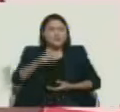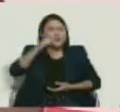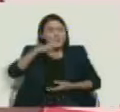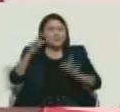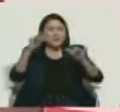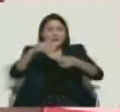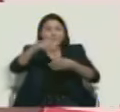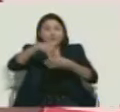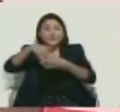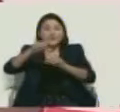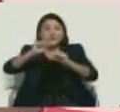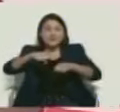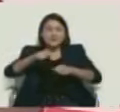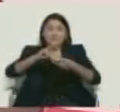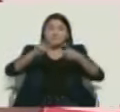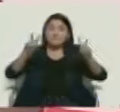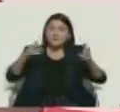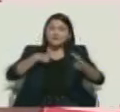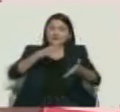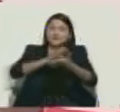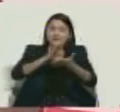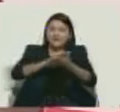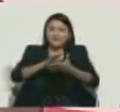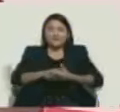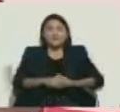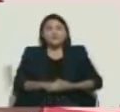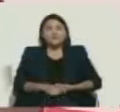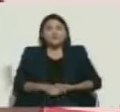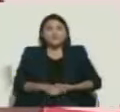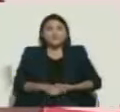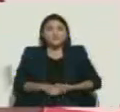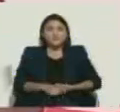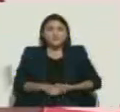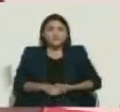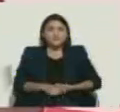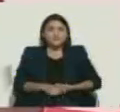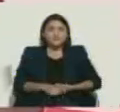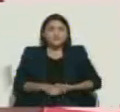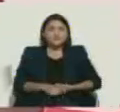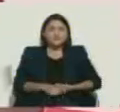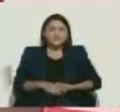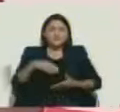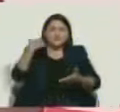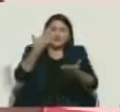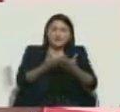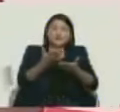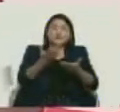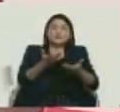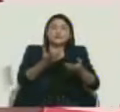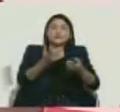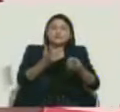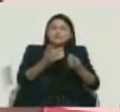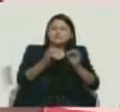votar en paz, en tranquilidad. Hasta el final, eso no es ni siquiera un mantra,